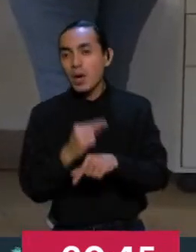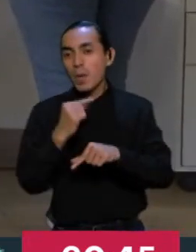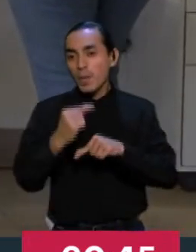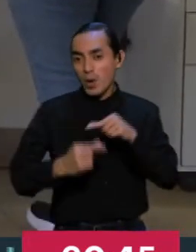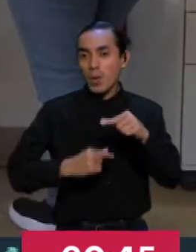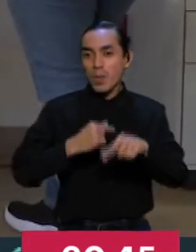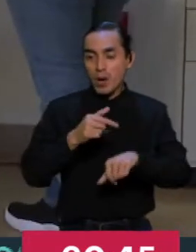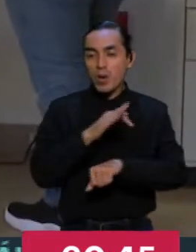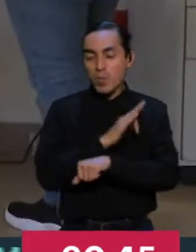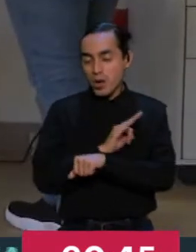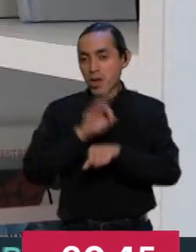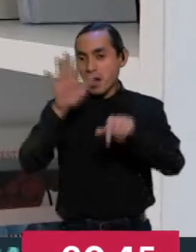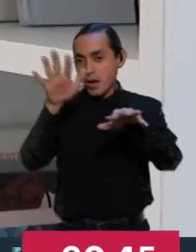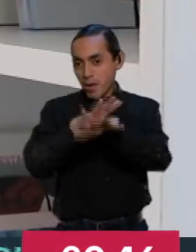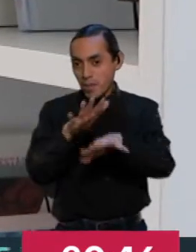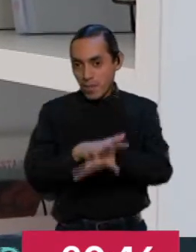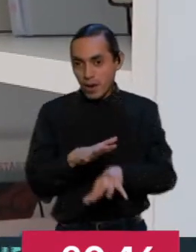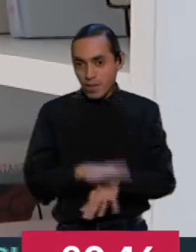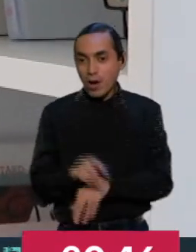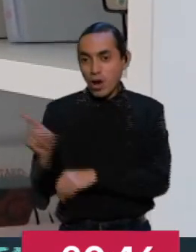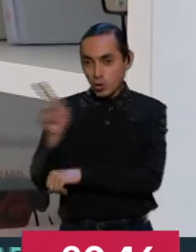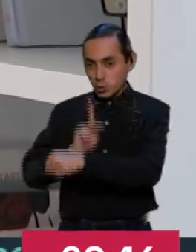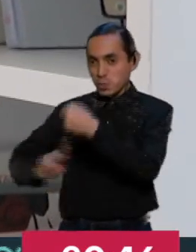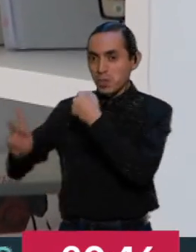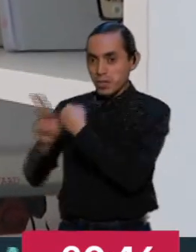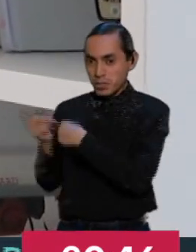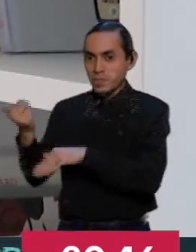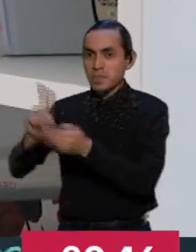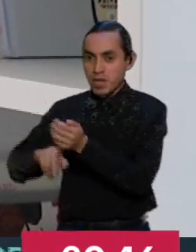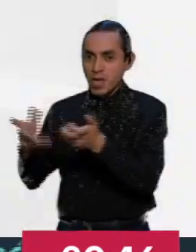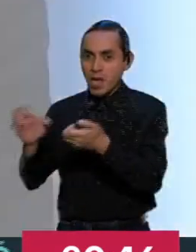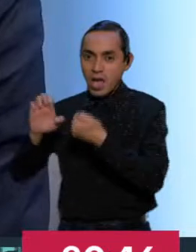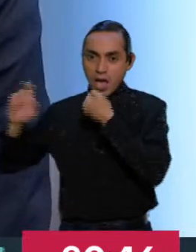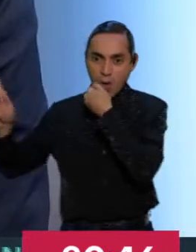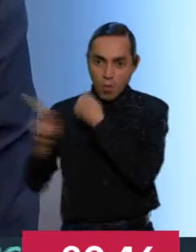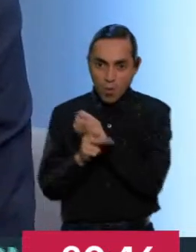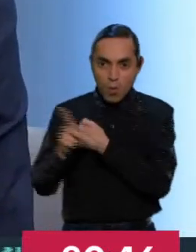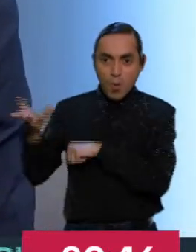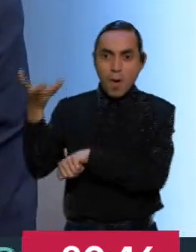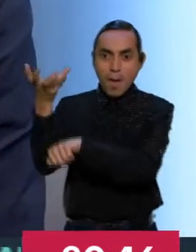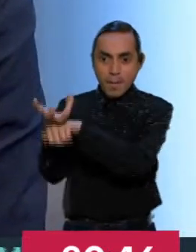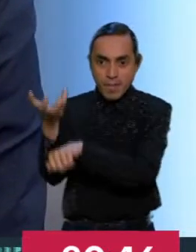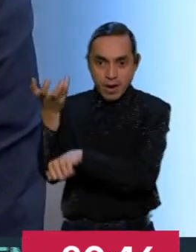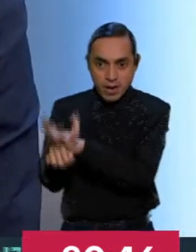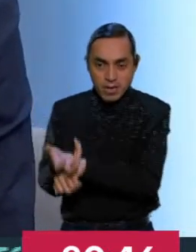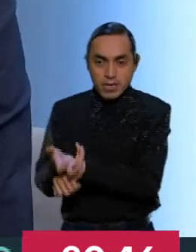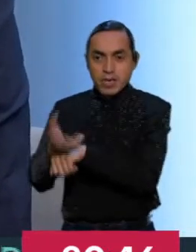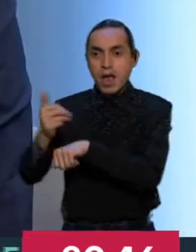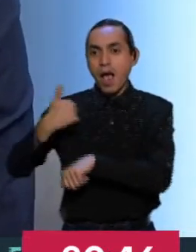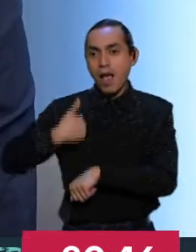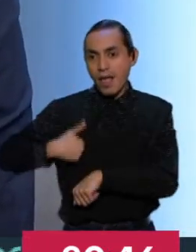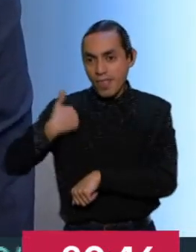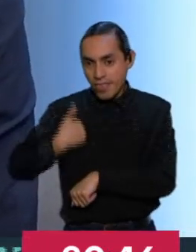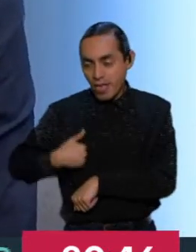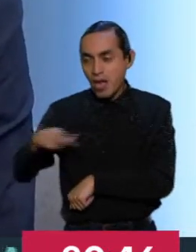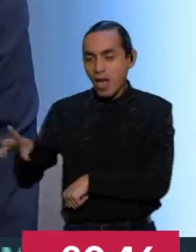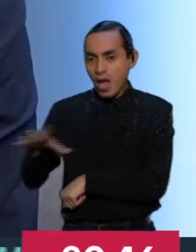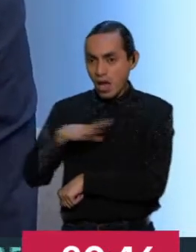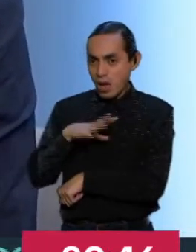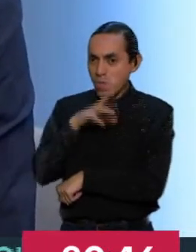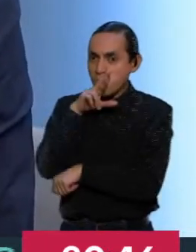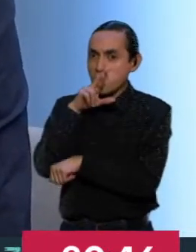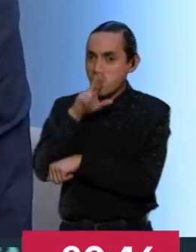cambiar una diferencia. Los países que lo han estado haciendo en Europa, en Estados Unidos, Canadá, tienen resultados